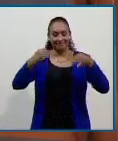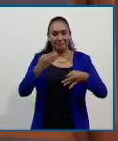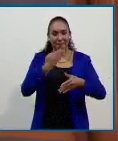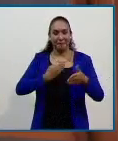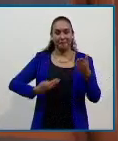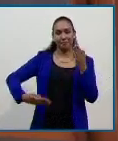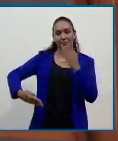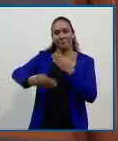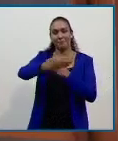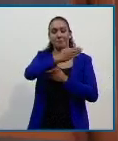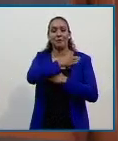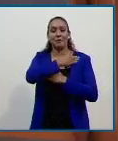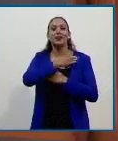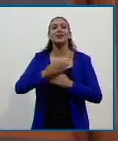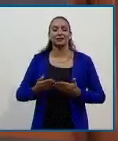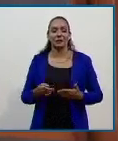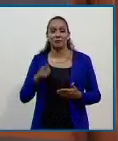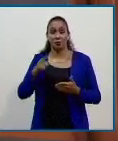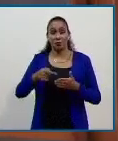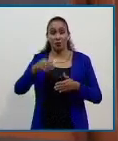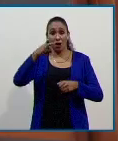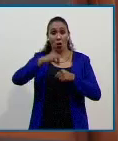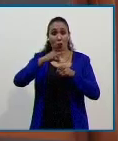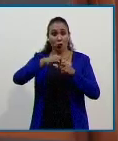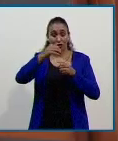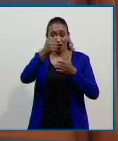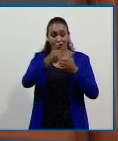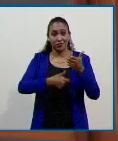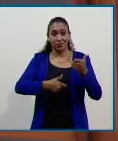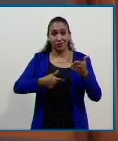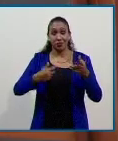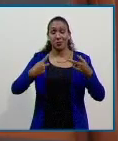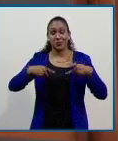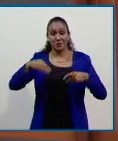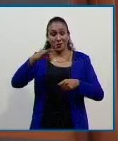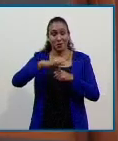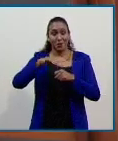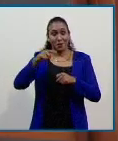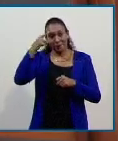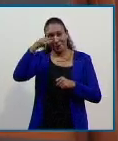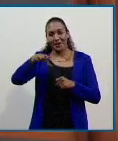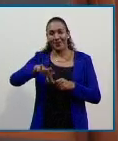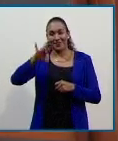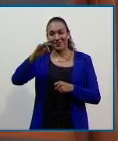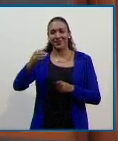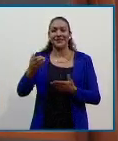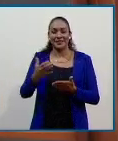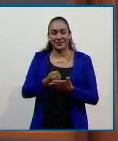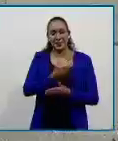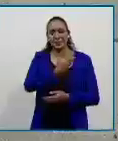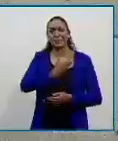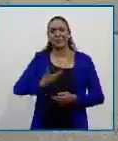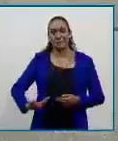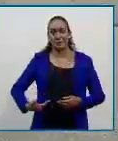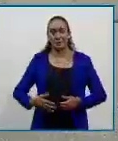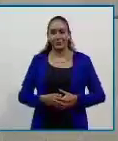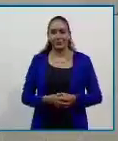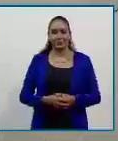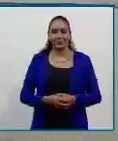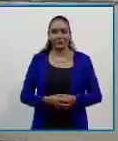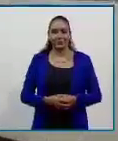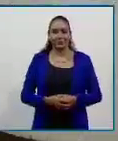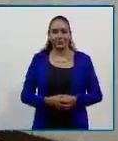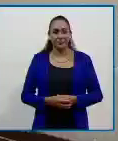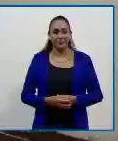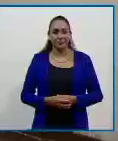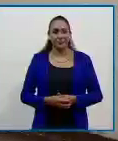la candidata que obtuvo la mayoría de los votos en la elección presidencial.